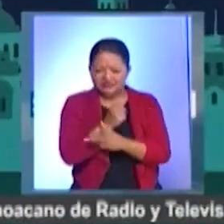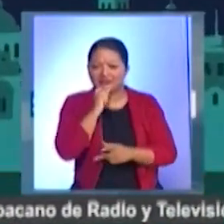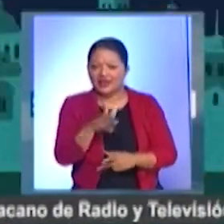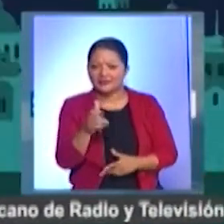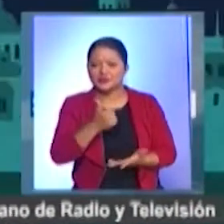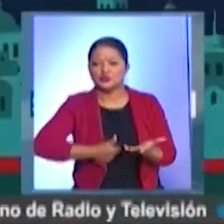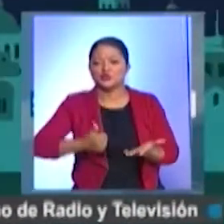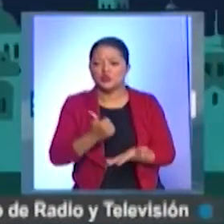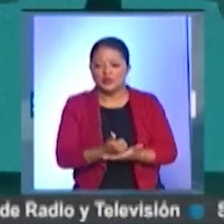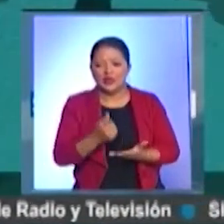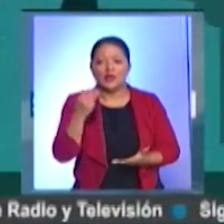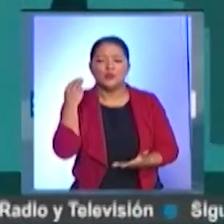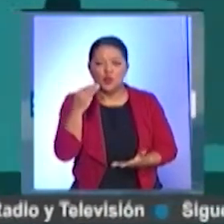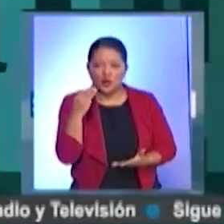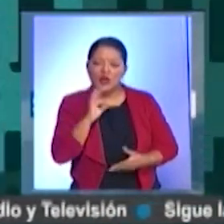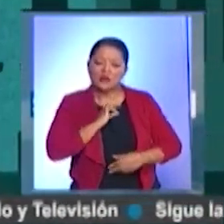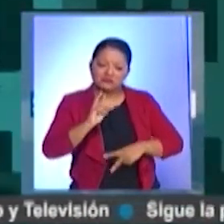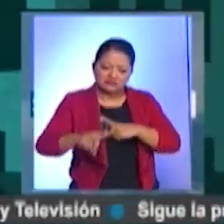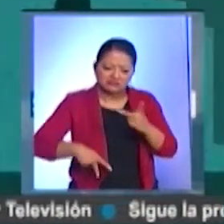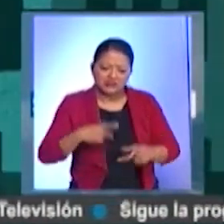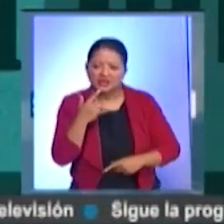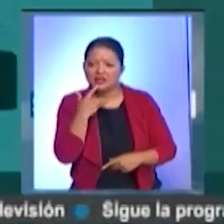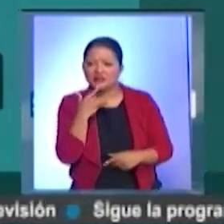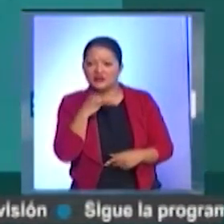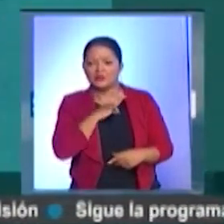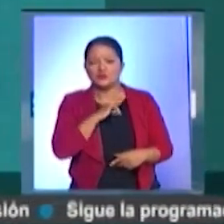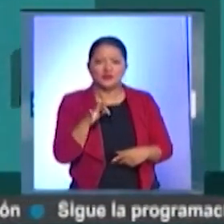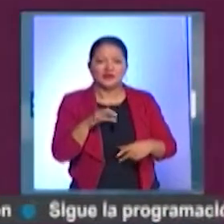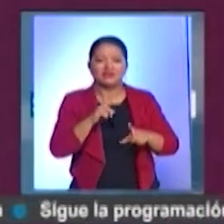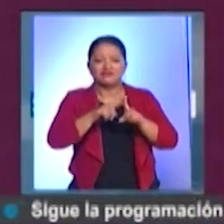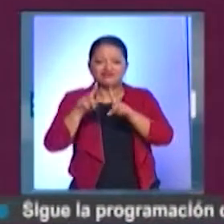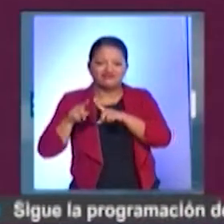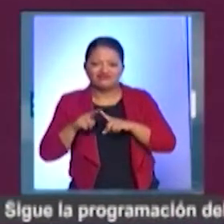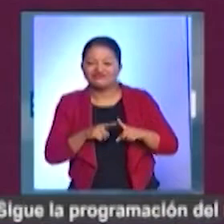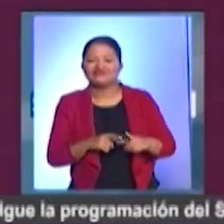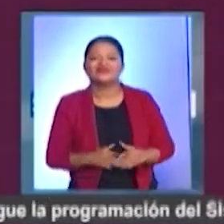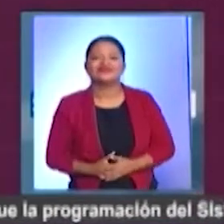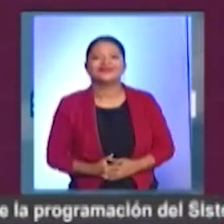ciudad de morelia y funciones virtuales a través de diversos canales